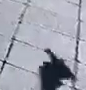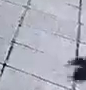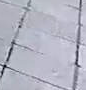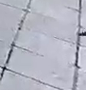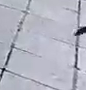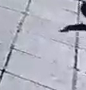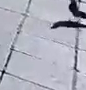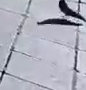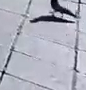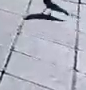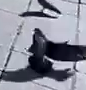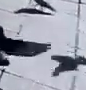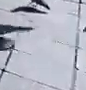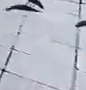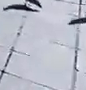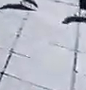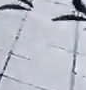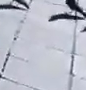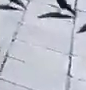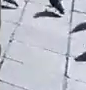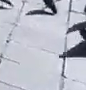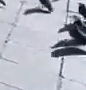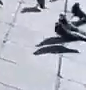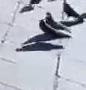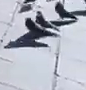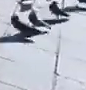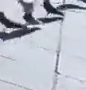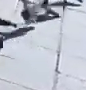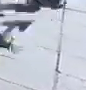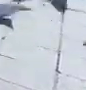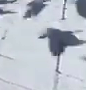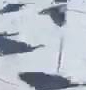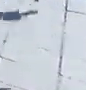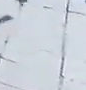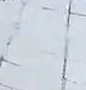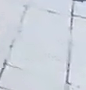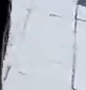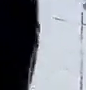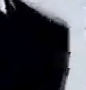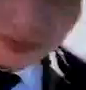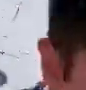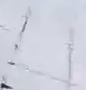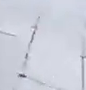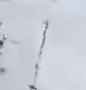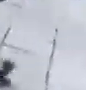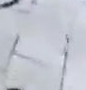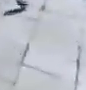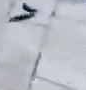una familia que se hace cada vez más grande. Porque tú eres nuestro reportero.